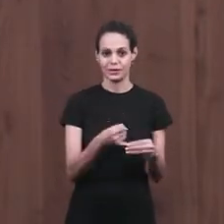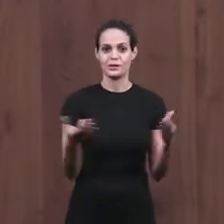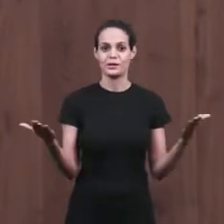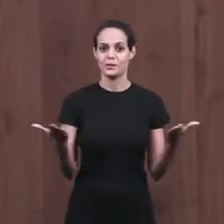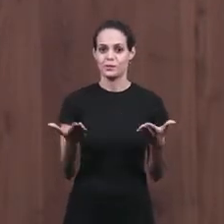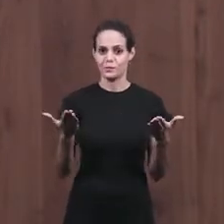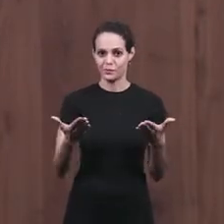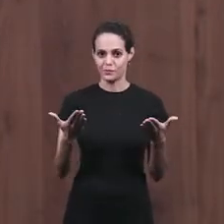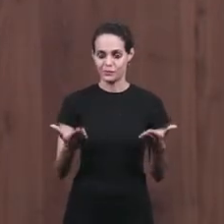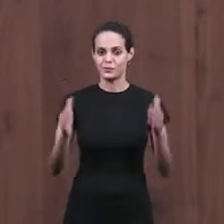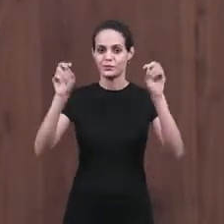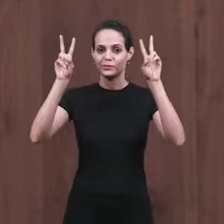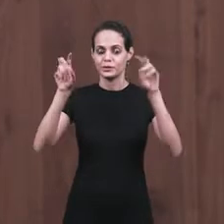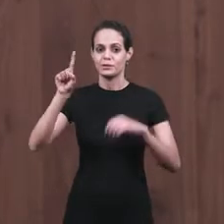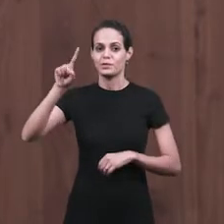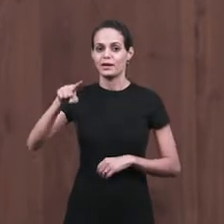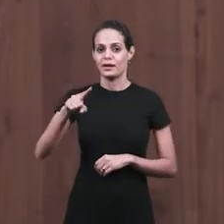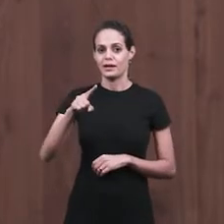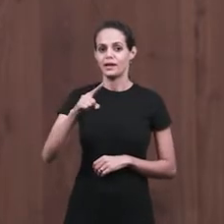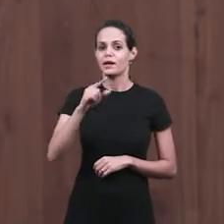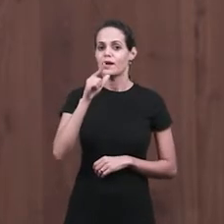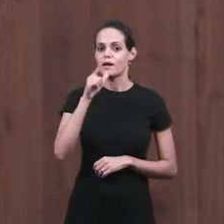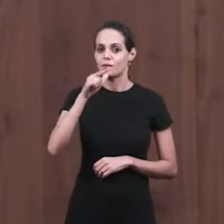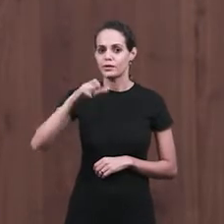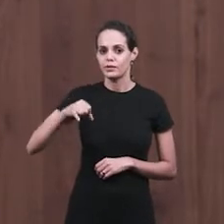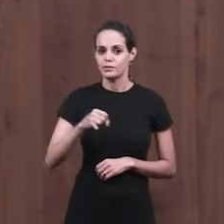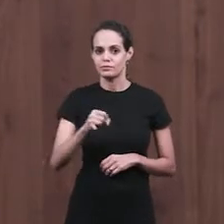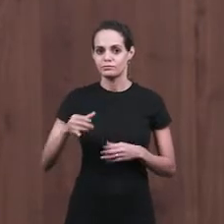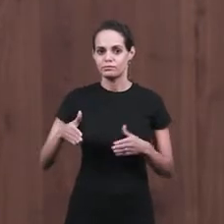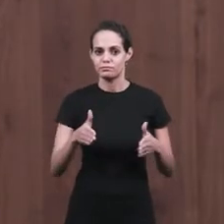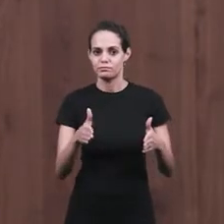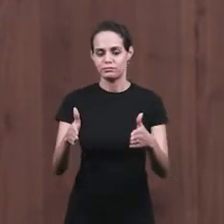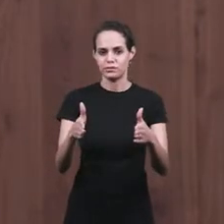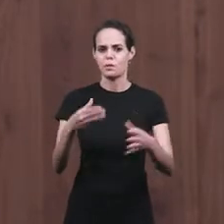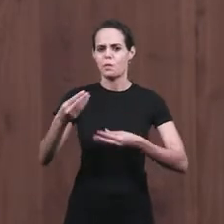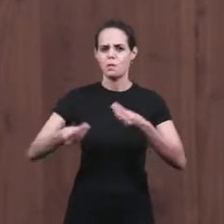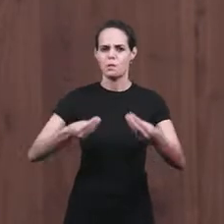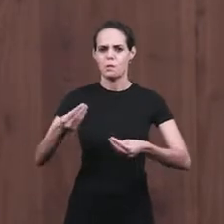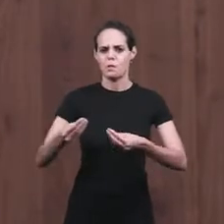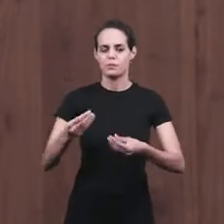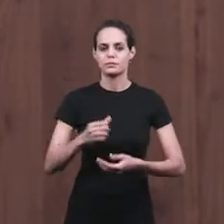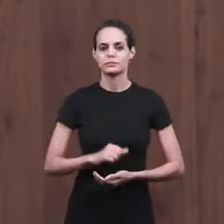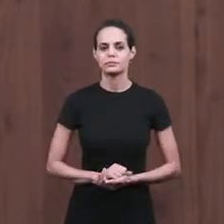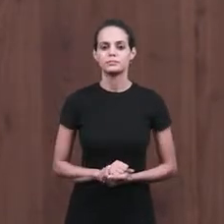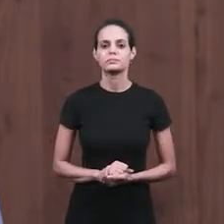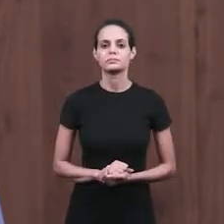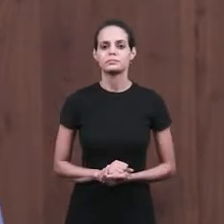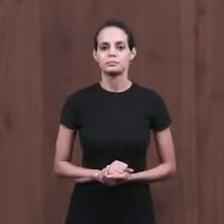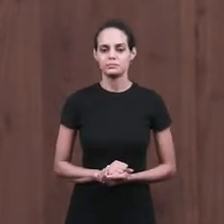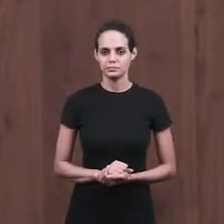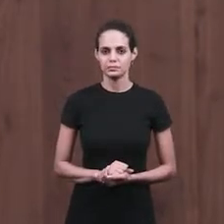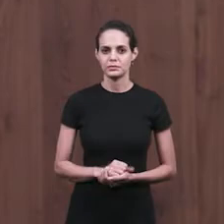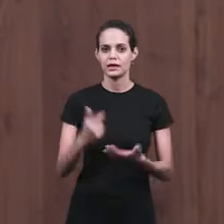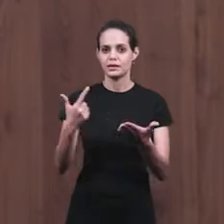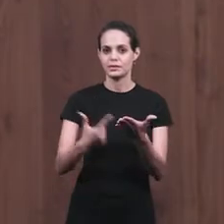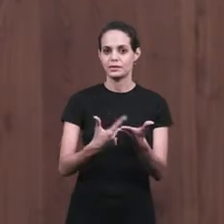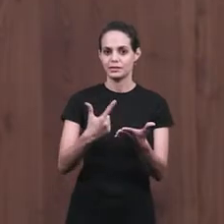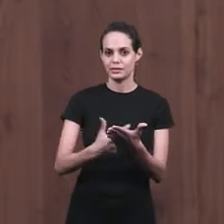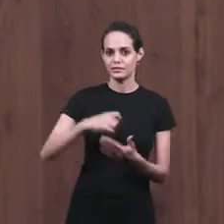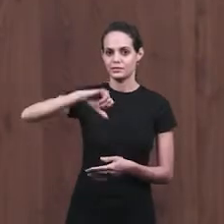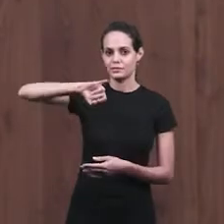Jordán. Yo los invito a que lean conmigo un texto de la palabra de Dios que está en el libro de